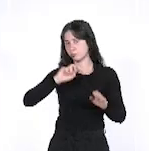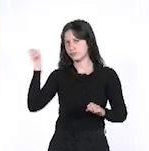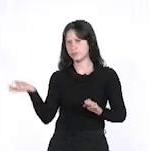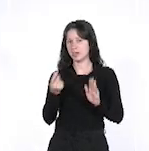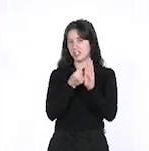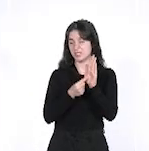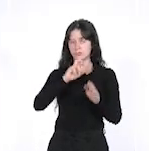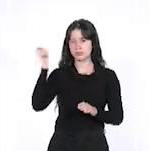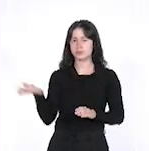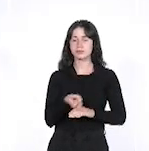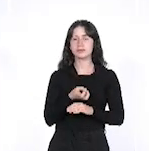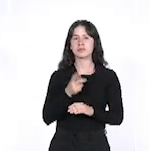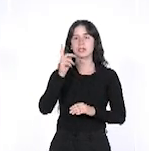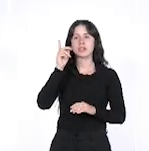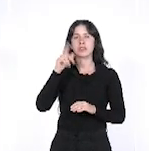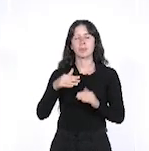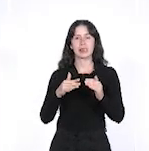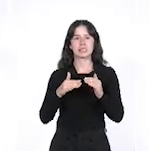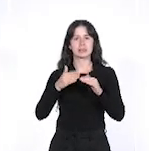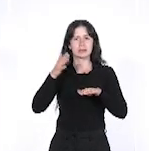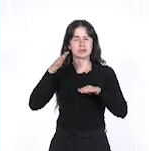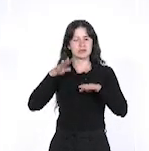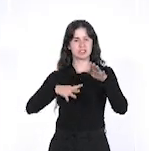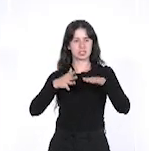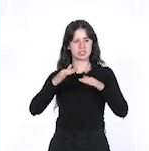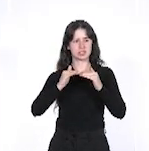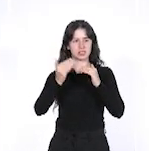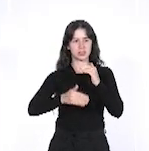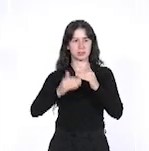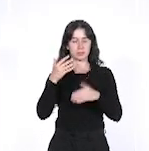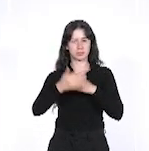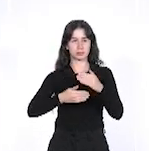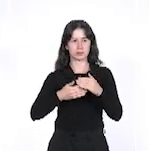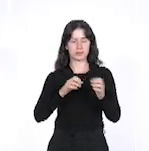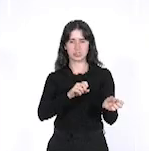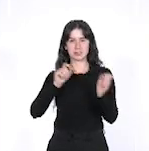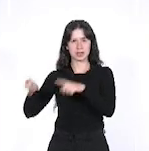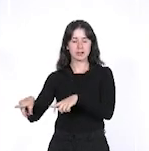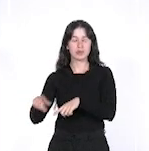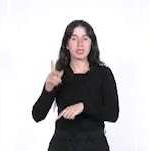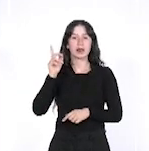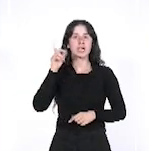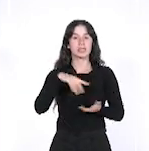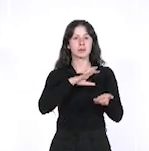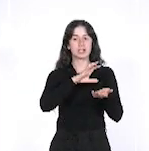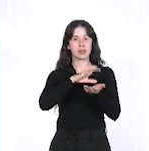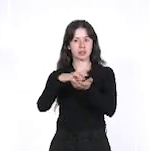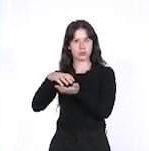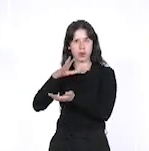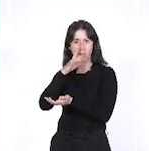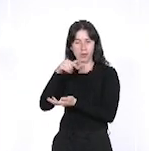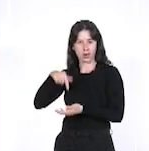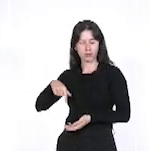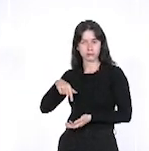superar los procesos de de derivaciones que no tienen en cuenta los deseos de las personas y y lo cierto es que estamos aquí y y